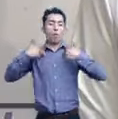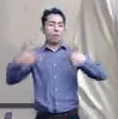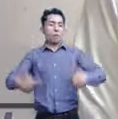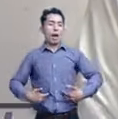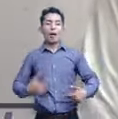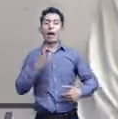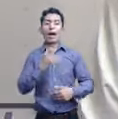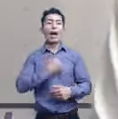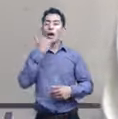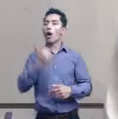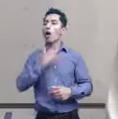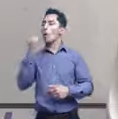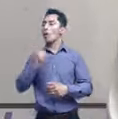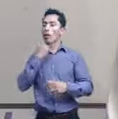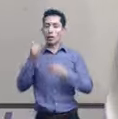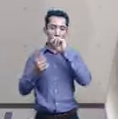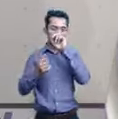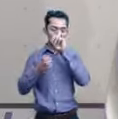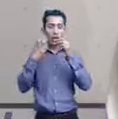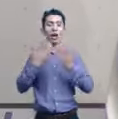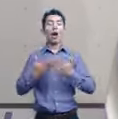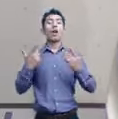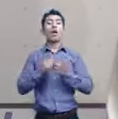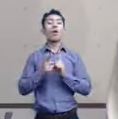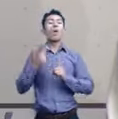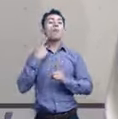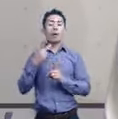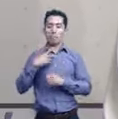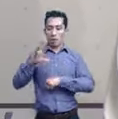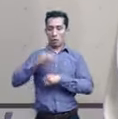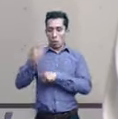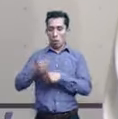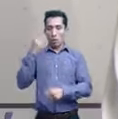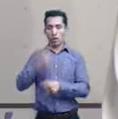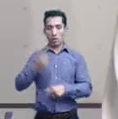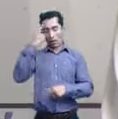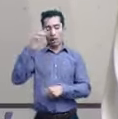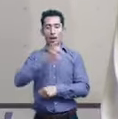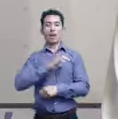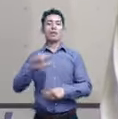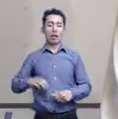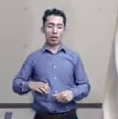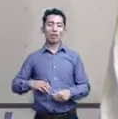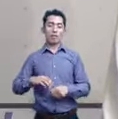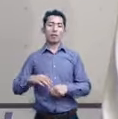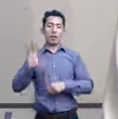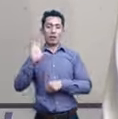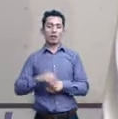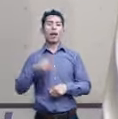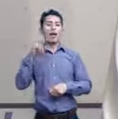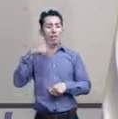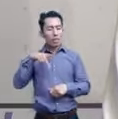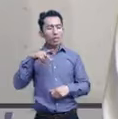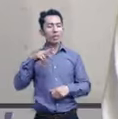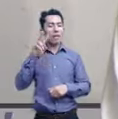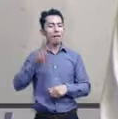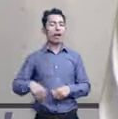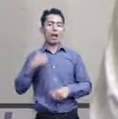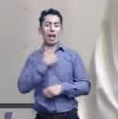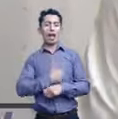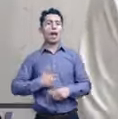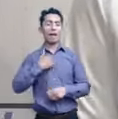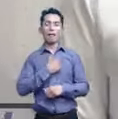humanos. Y ahora el partido me ha dado esa oportunidad de ser su candidato. Es lamentable